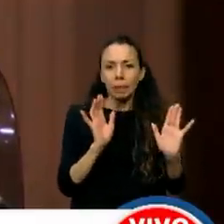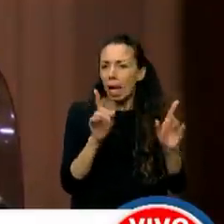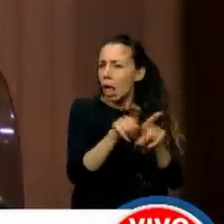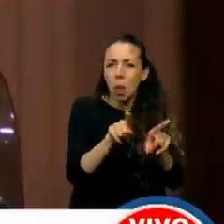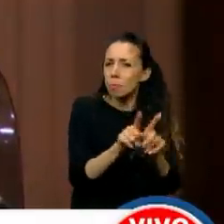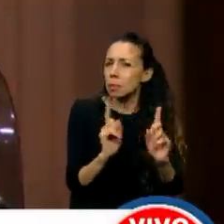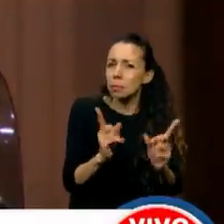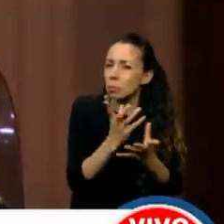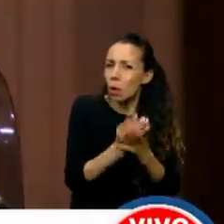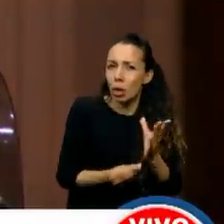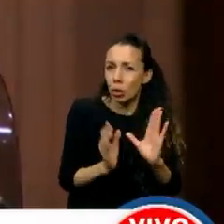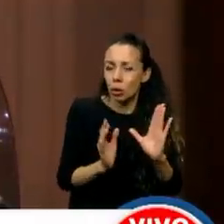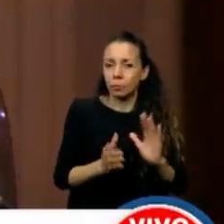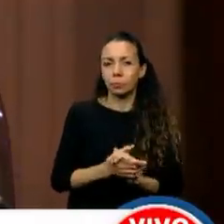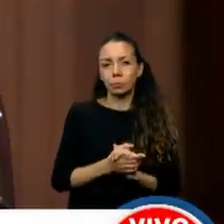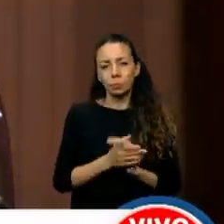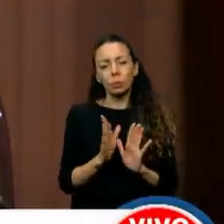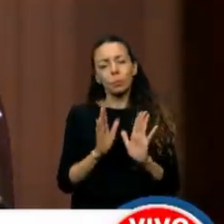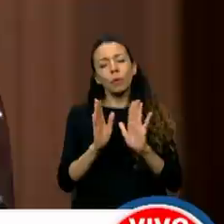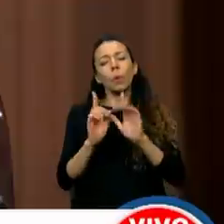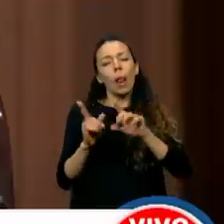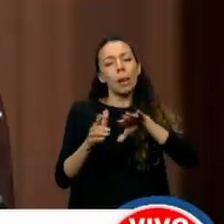concentrarme en algo que para mí es muy importante